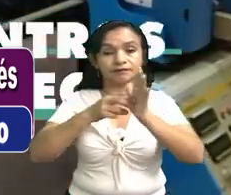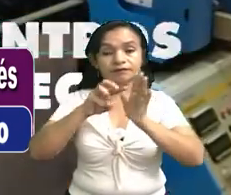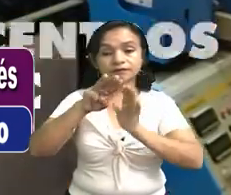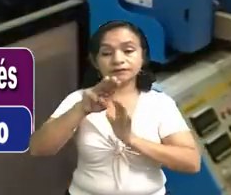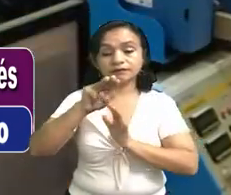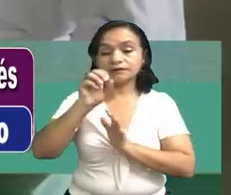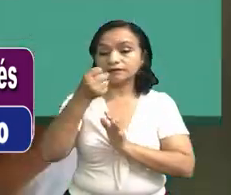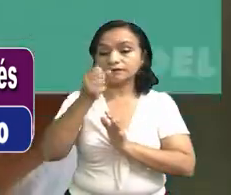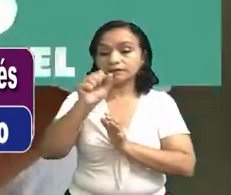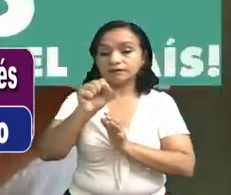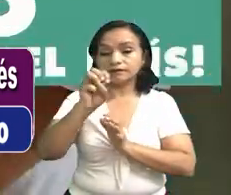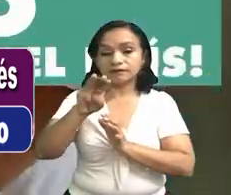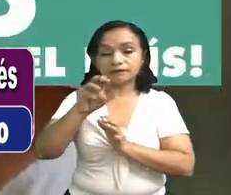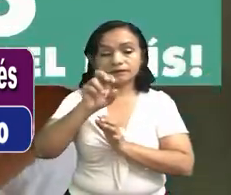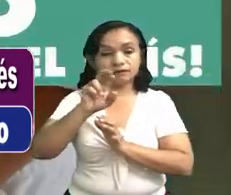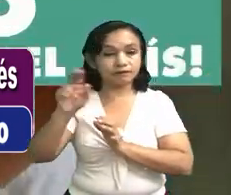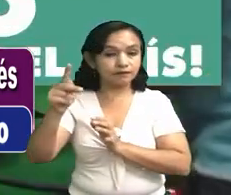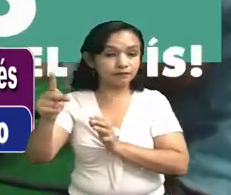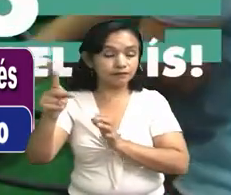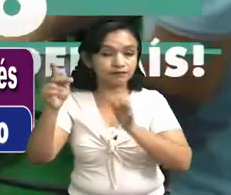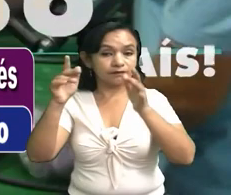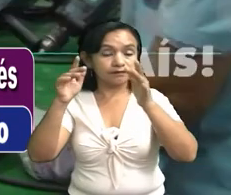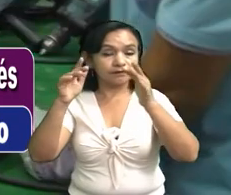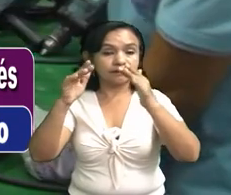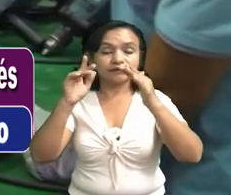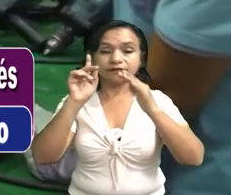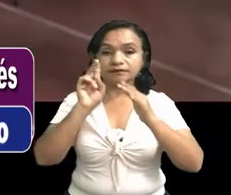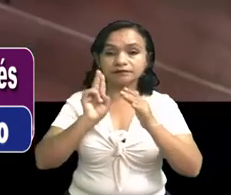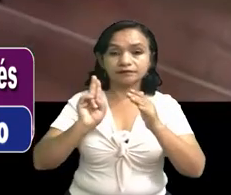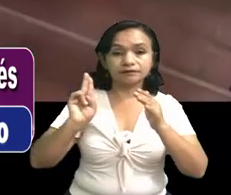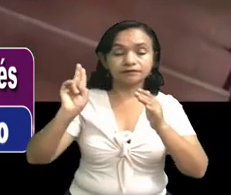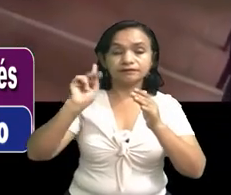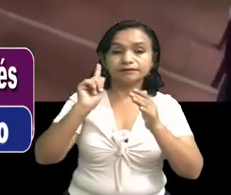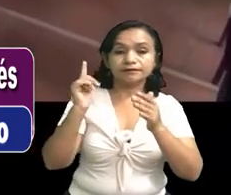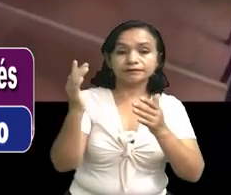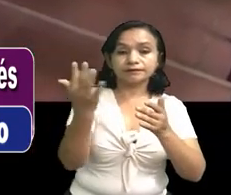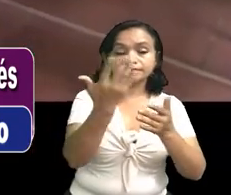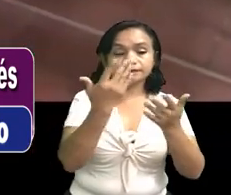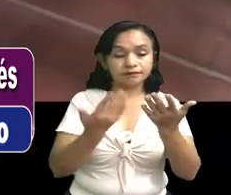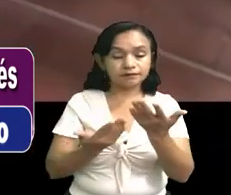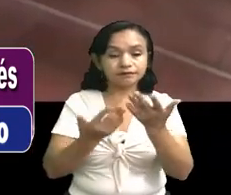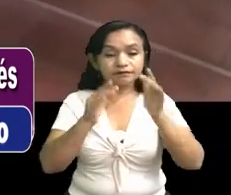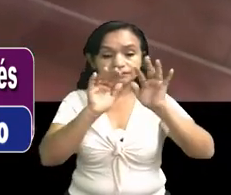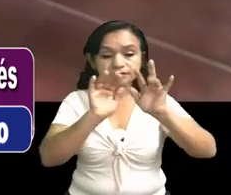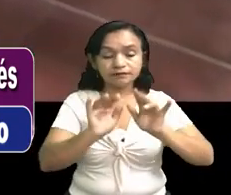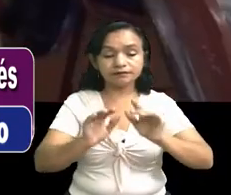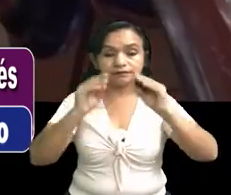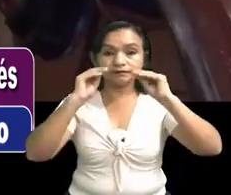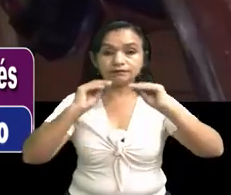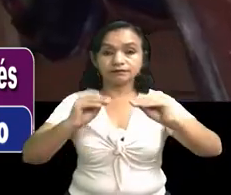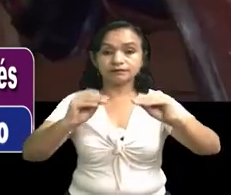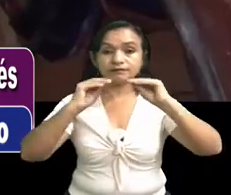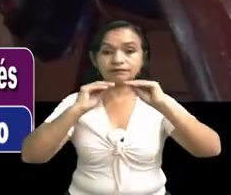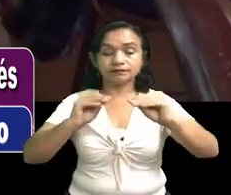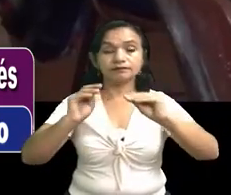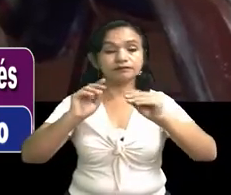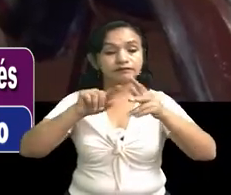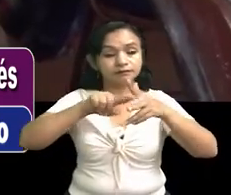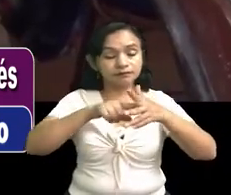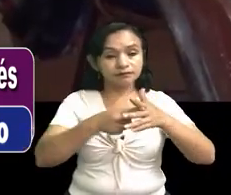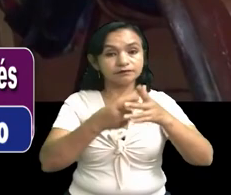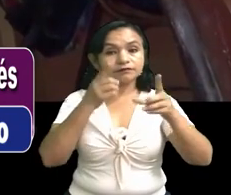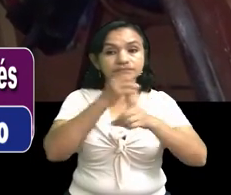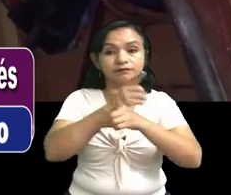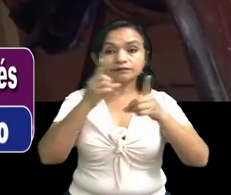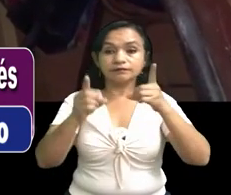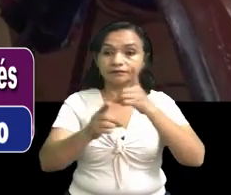Campus, pero el Smart Campus, que es toda la parte tecnológica para educación, tiene que comenzar con el